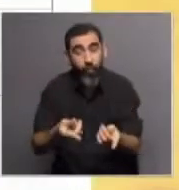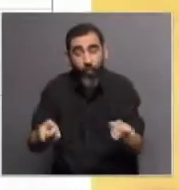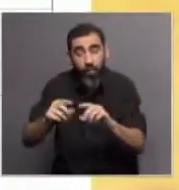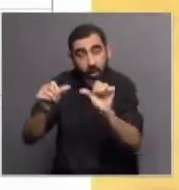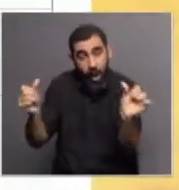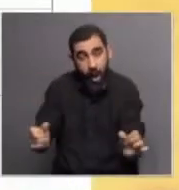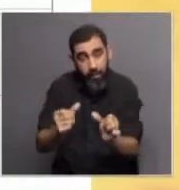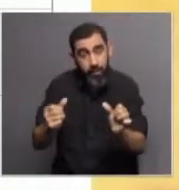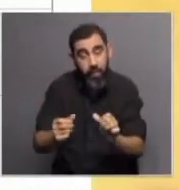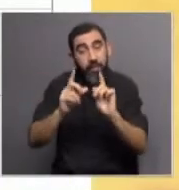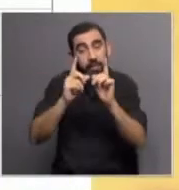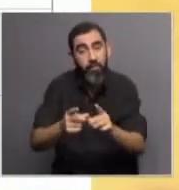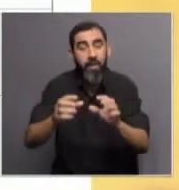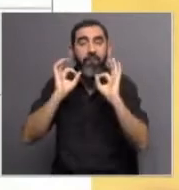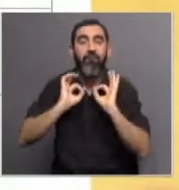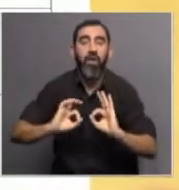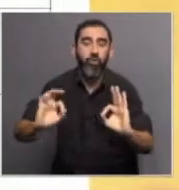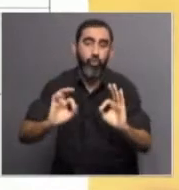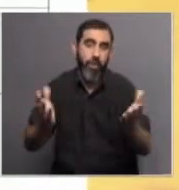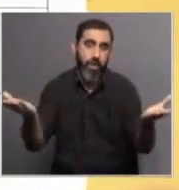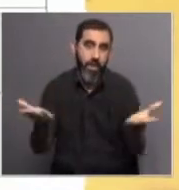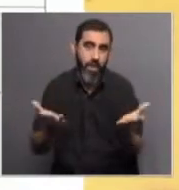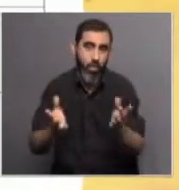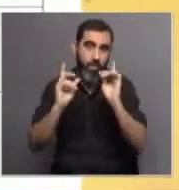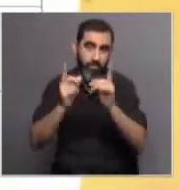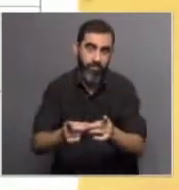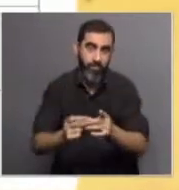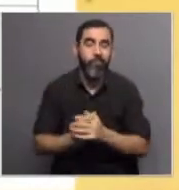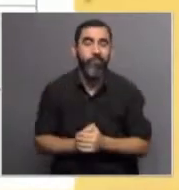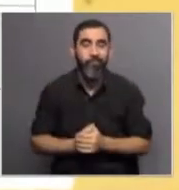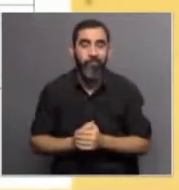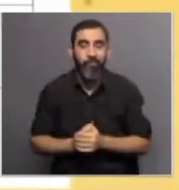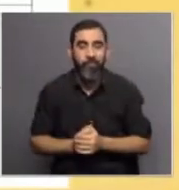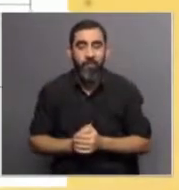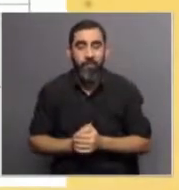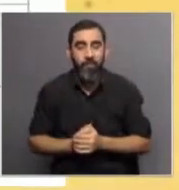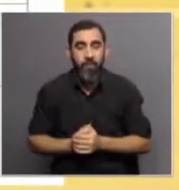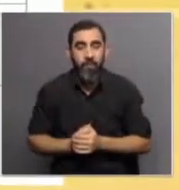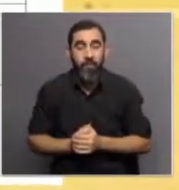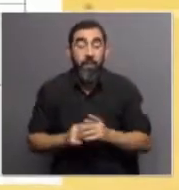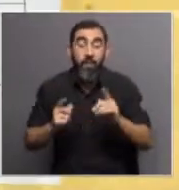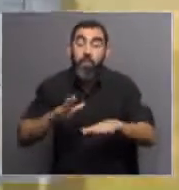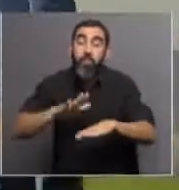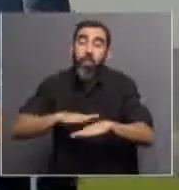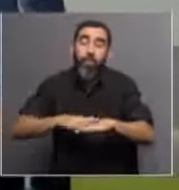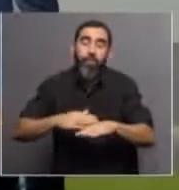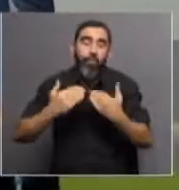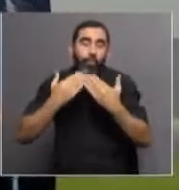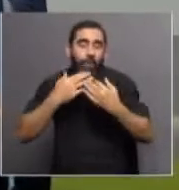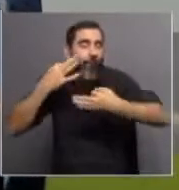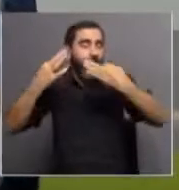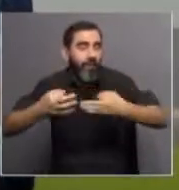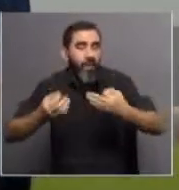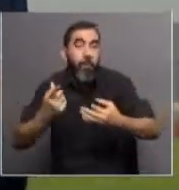las actividades normales, pero además vienen las vacaciones. Y a eso te quería introducir, si bien ya entramos en un momento especulativo.